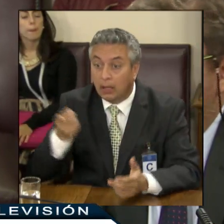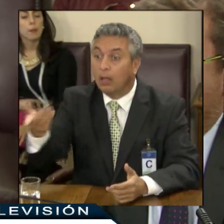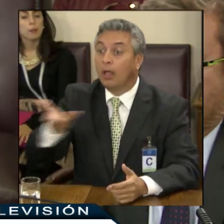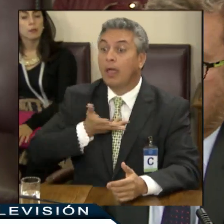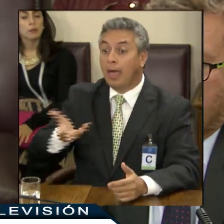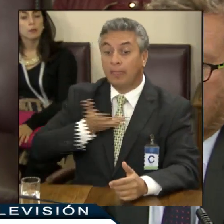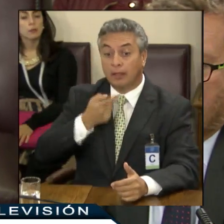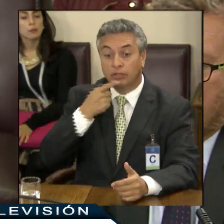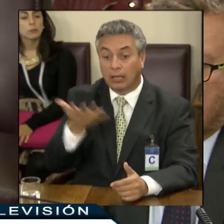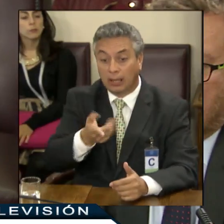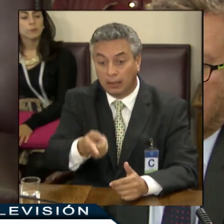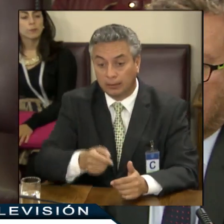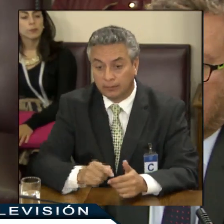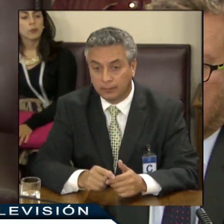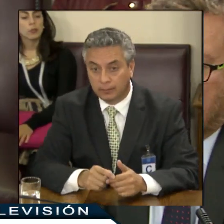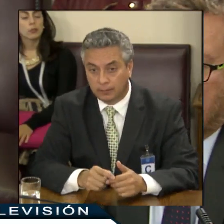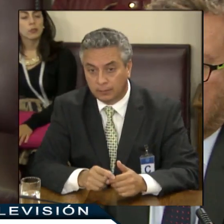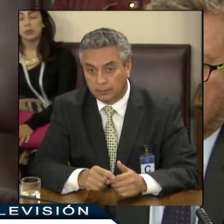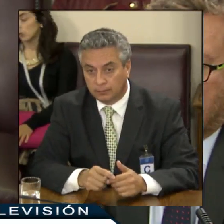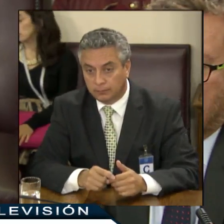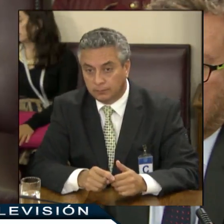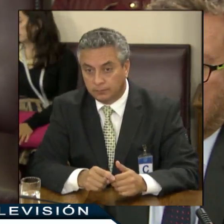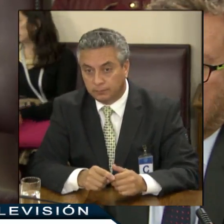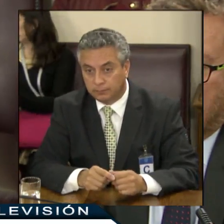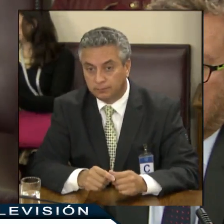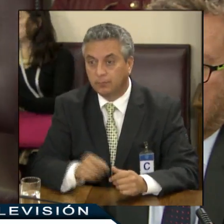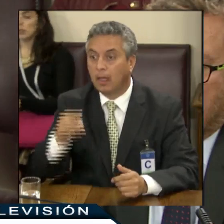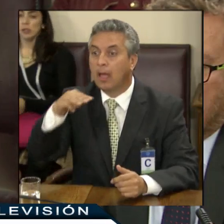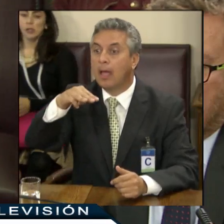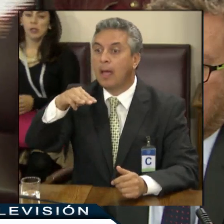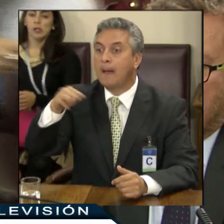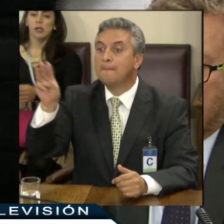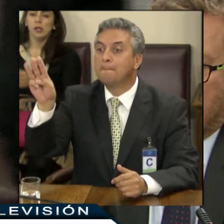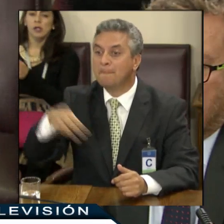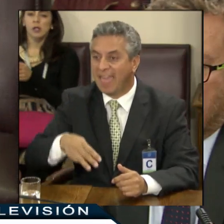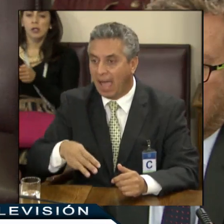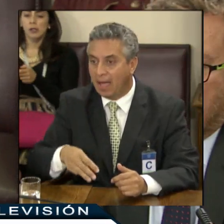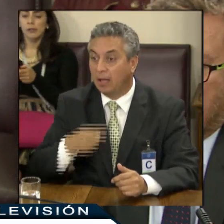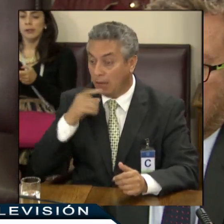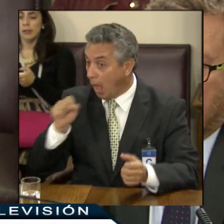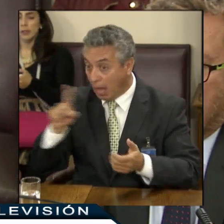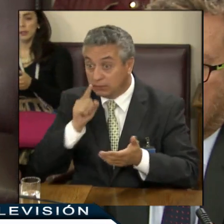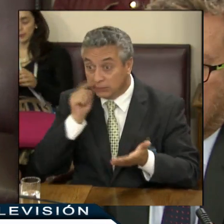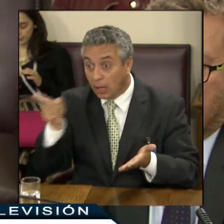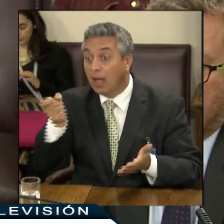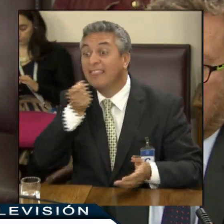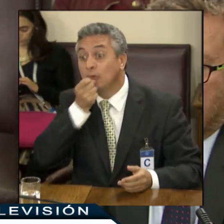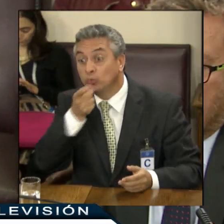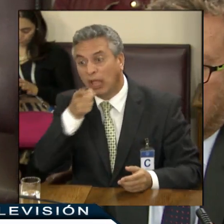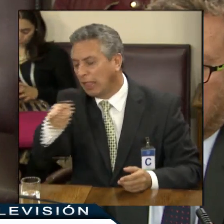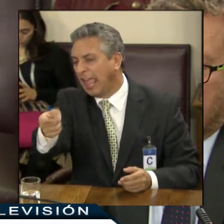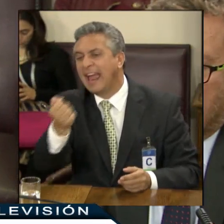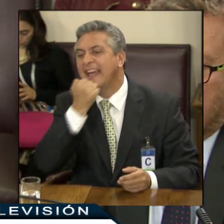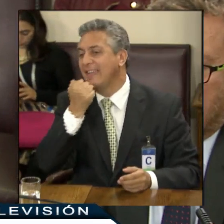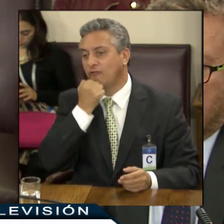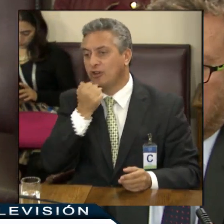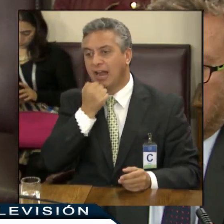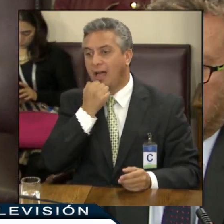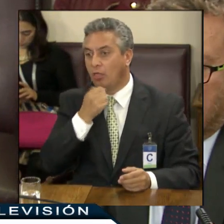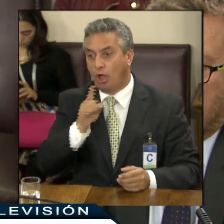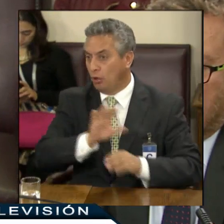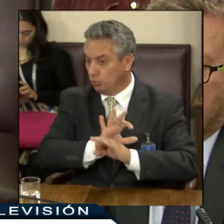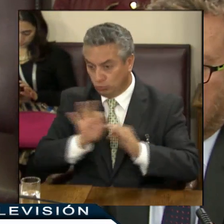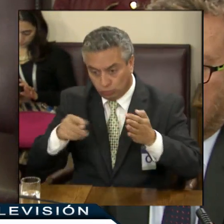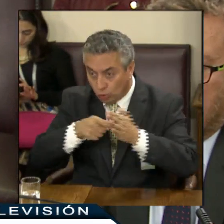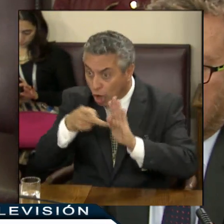compartido Eh megavisión así las cosas el denunciante se equivoca ya que Es evidente que de ningún